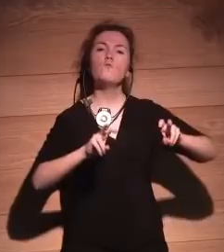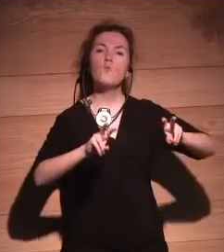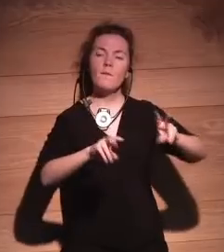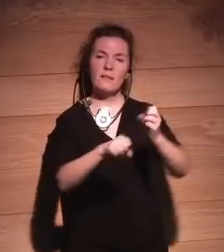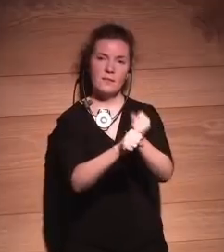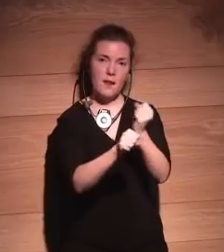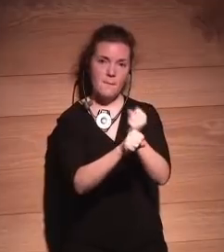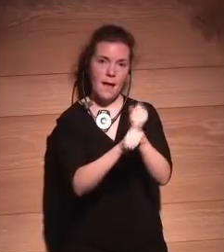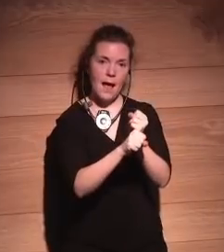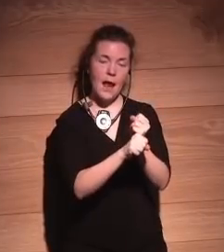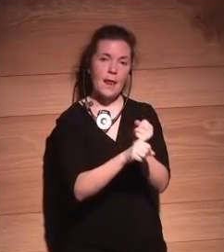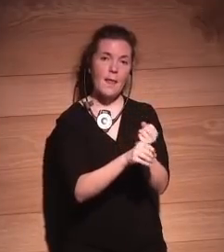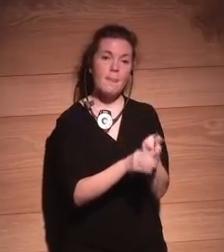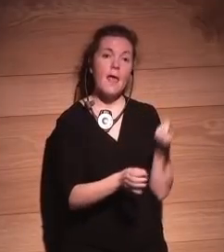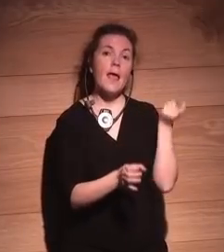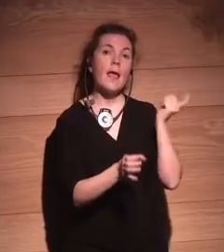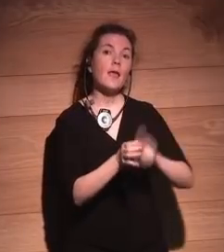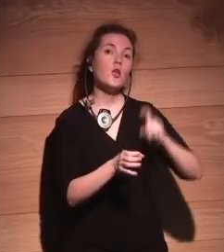trabajar, de incorporar